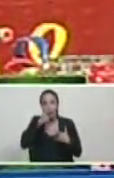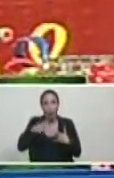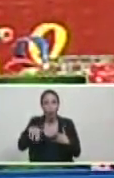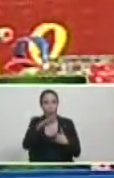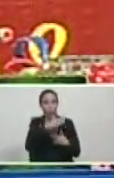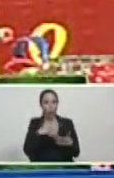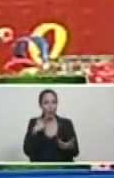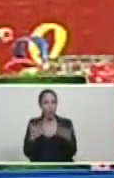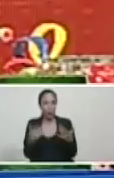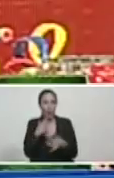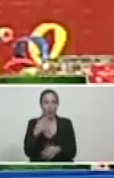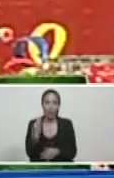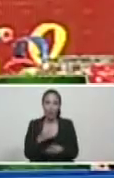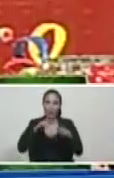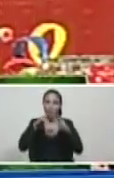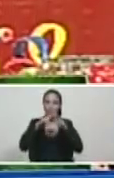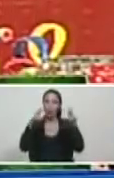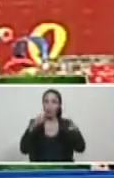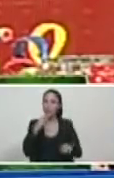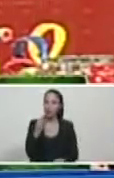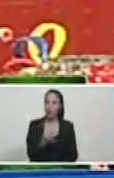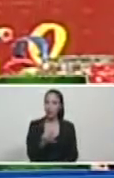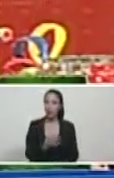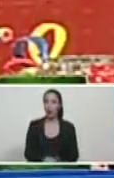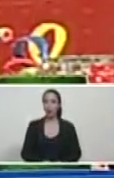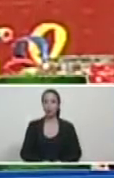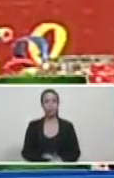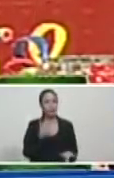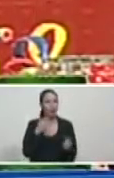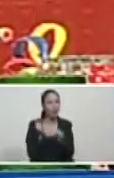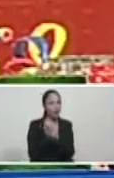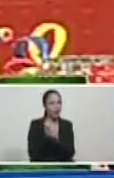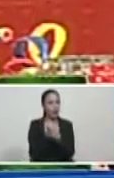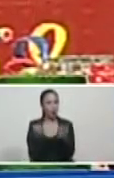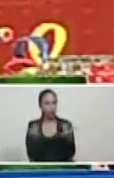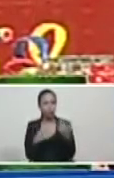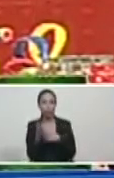paz verdadera, para darle opciones a la juventud.